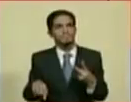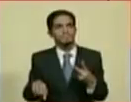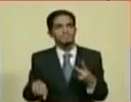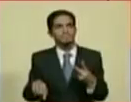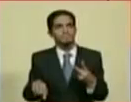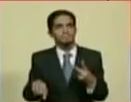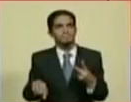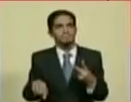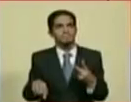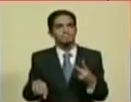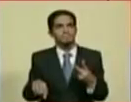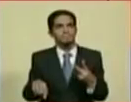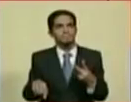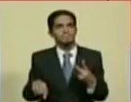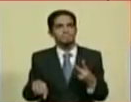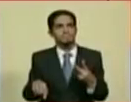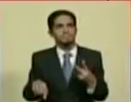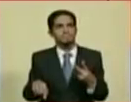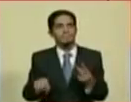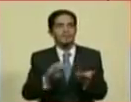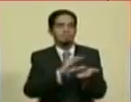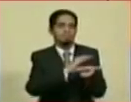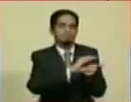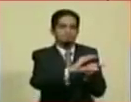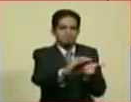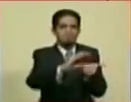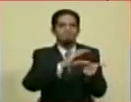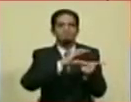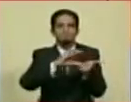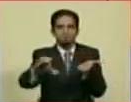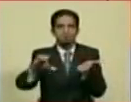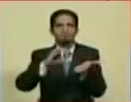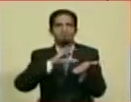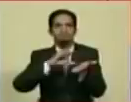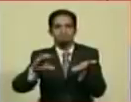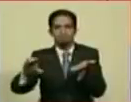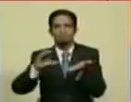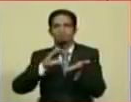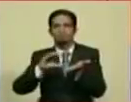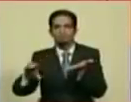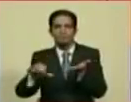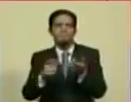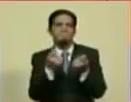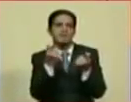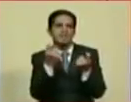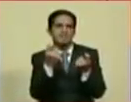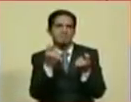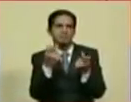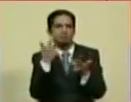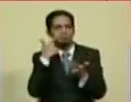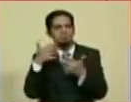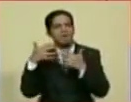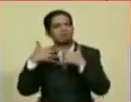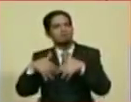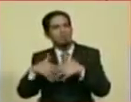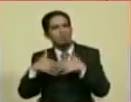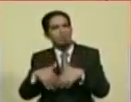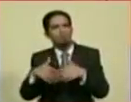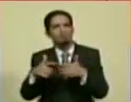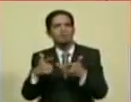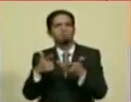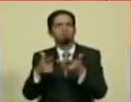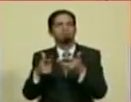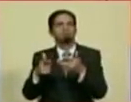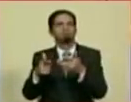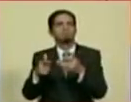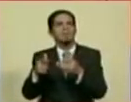de financiamiento, a los sectores de la economía real a la agroindustria, a las industrias,